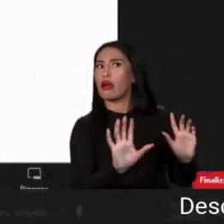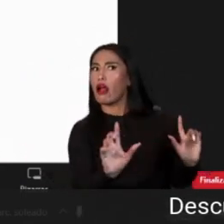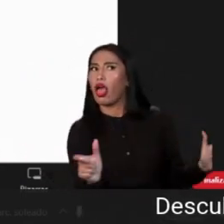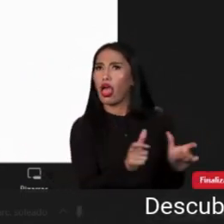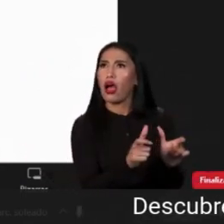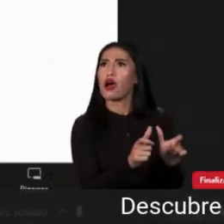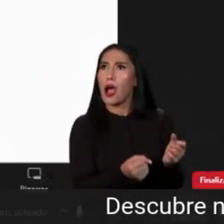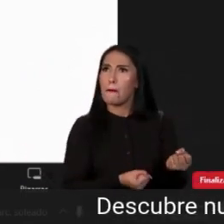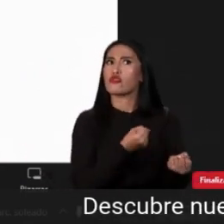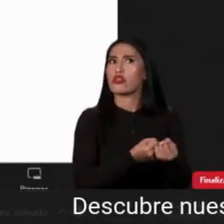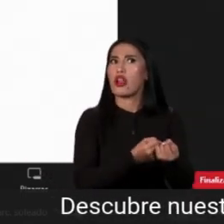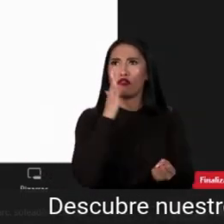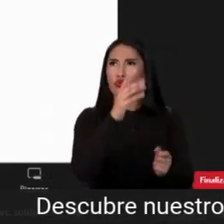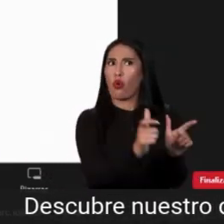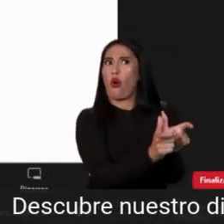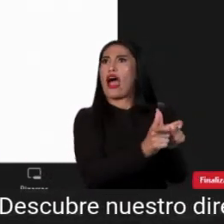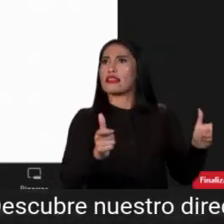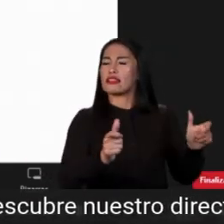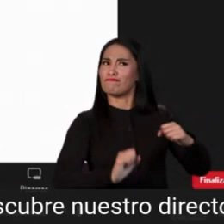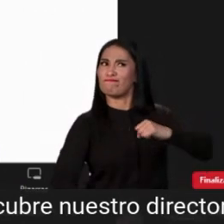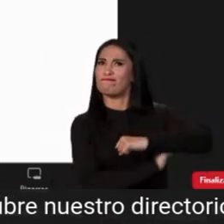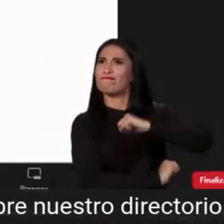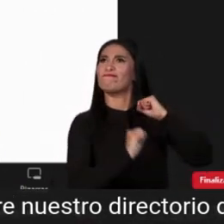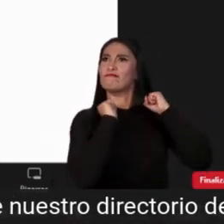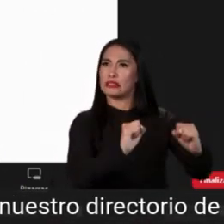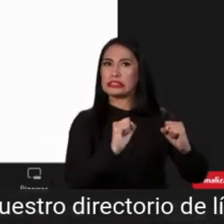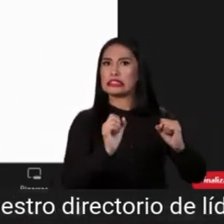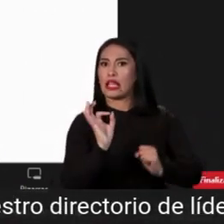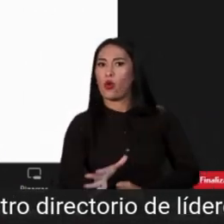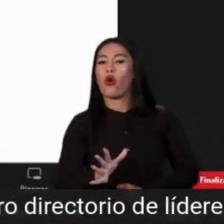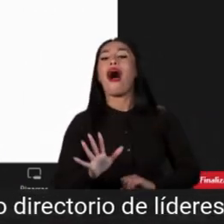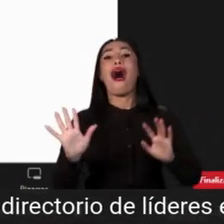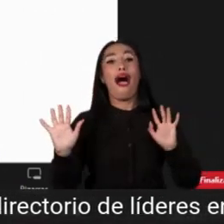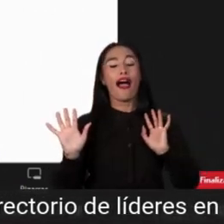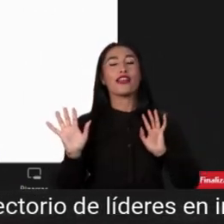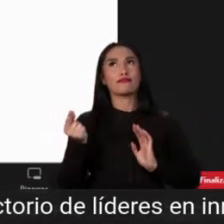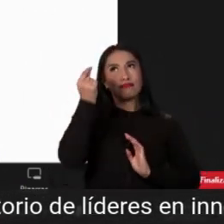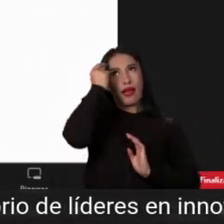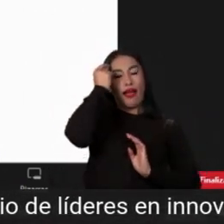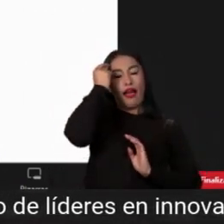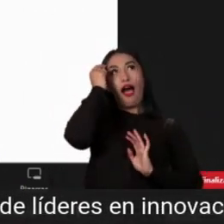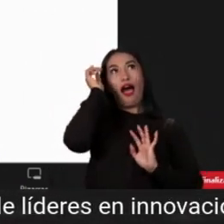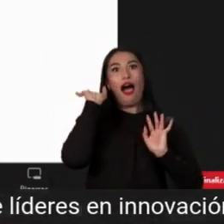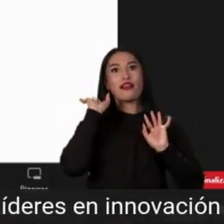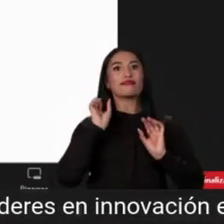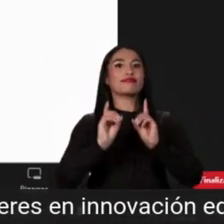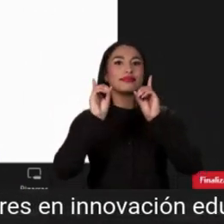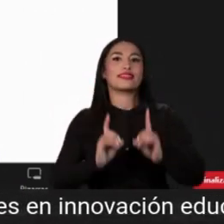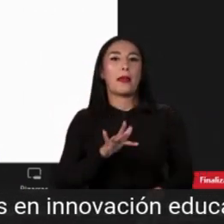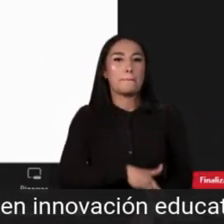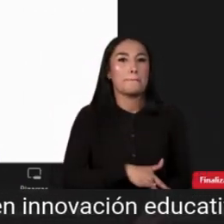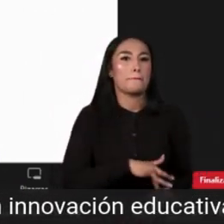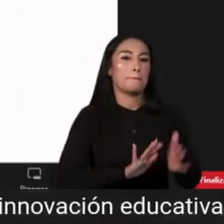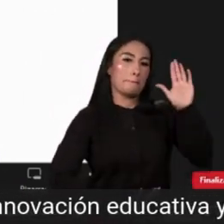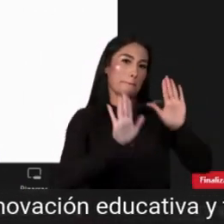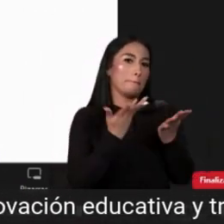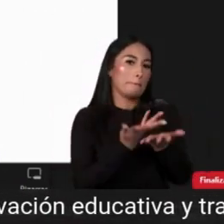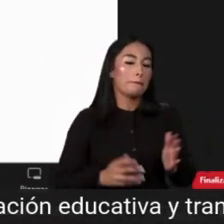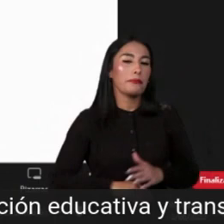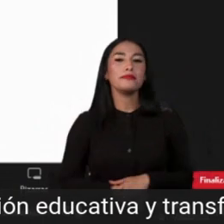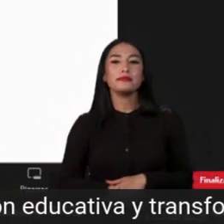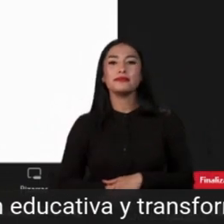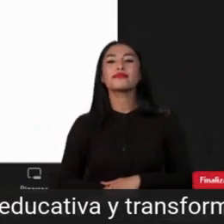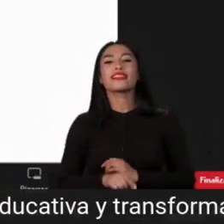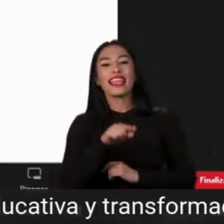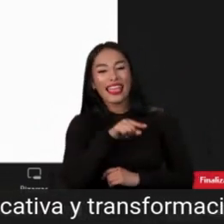una pequeña descripción, yo creo, de cosas un poquito más suaves, ¿no? Más soft de lo que podríamos hacer en las